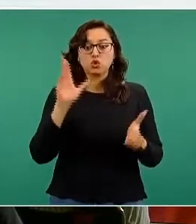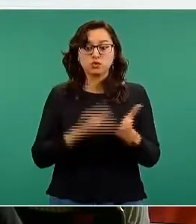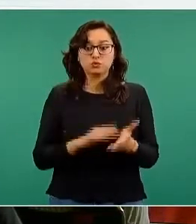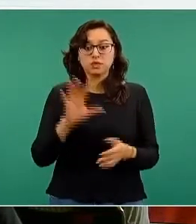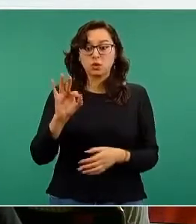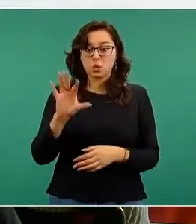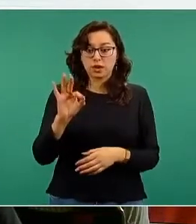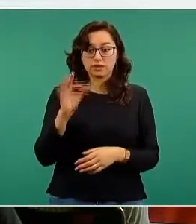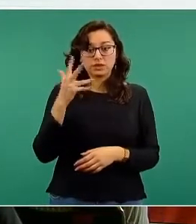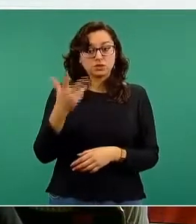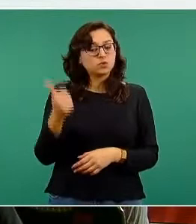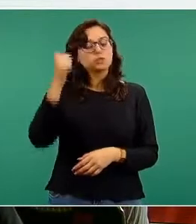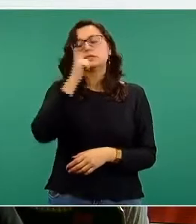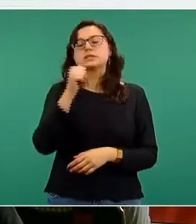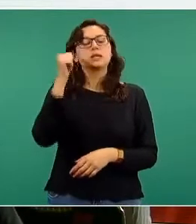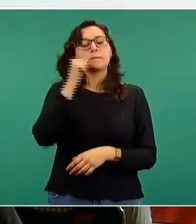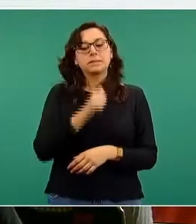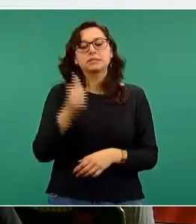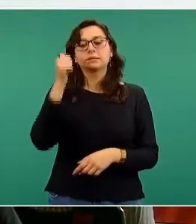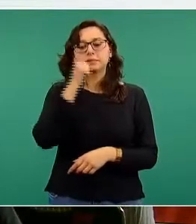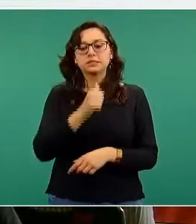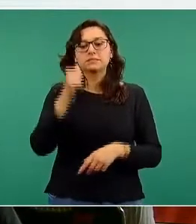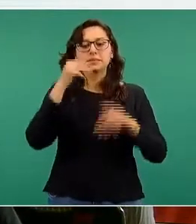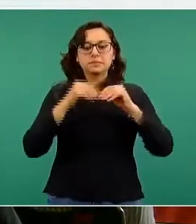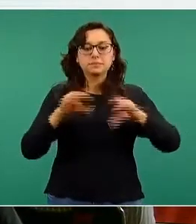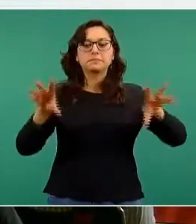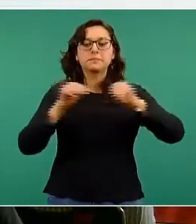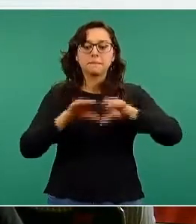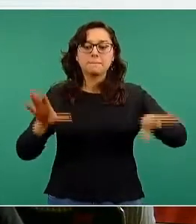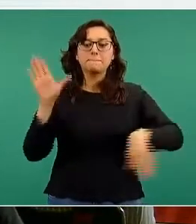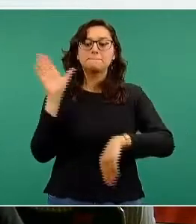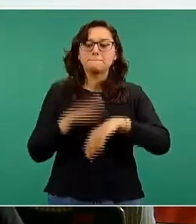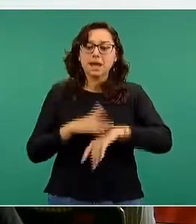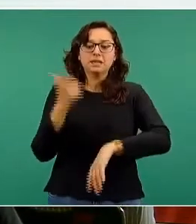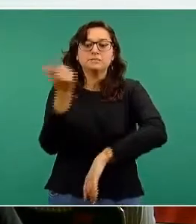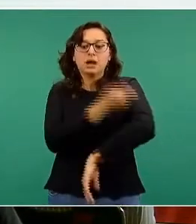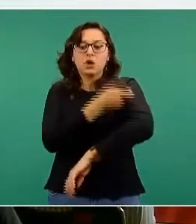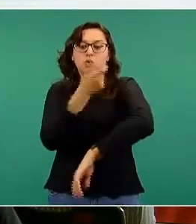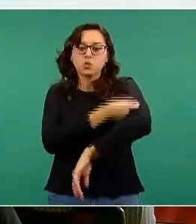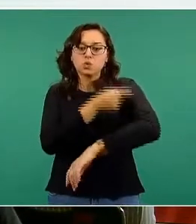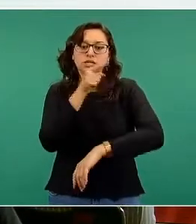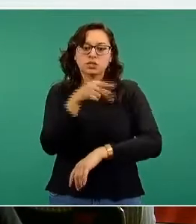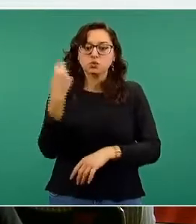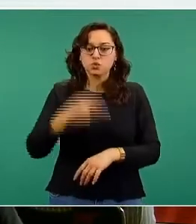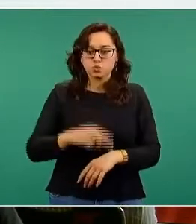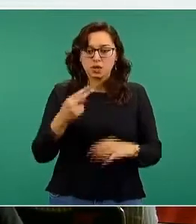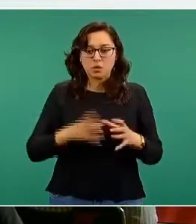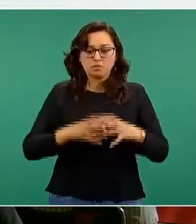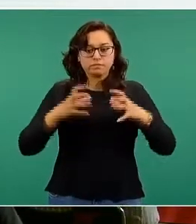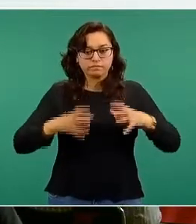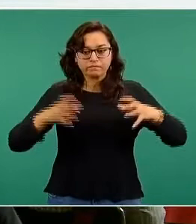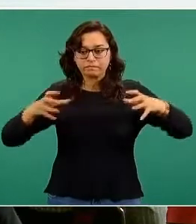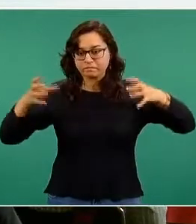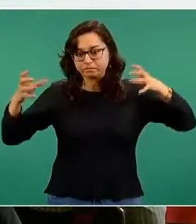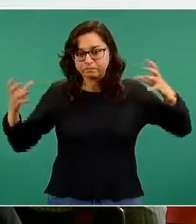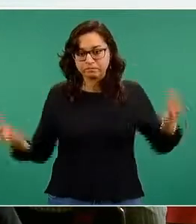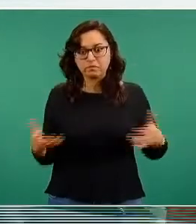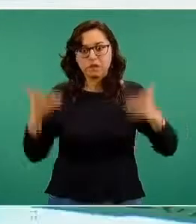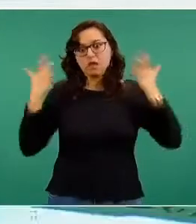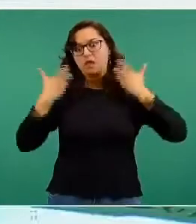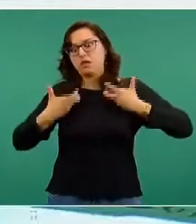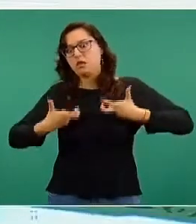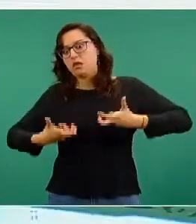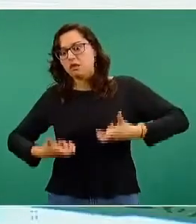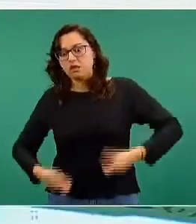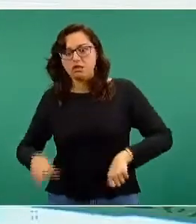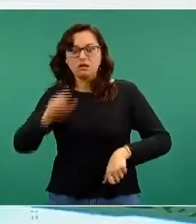que esto quede muy, muy claro. En la medida en que se pongan más vacunas, este número crecerá. No debe sorprender, no debe alarmar